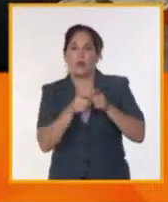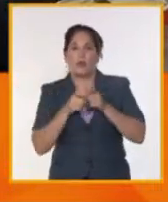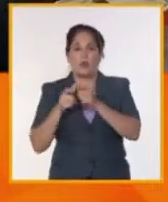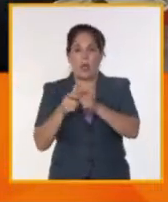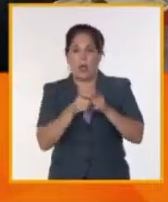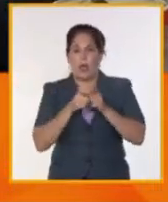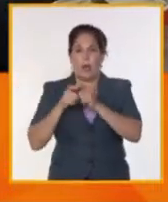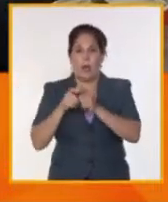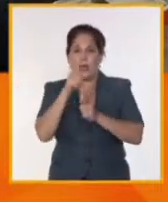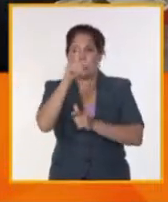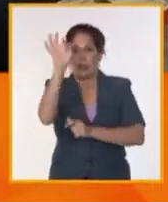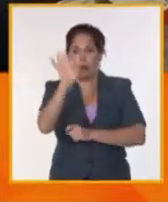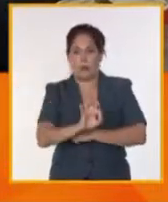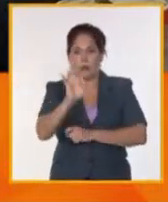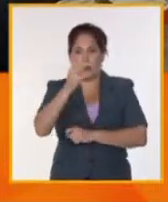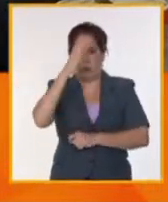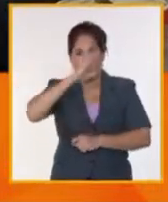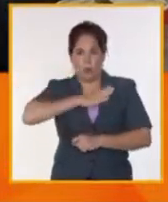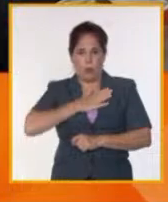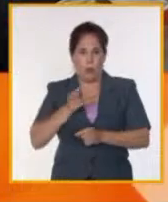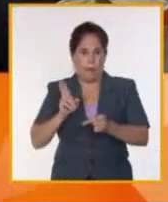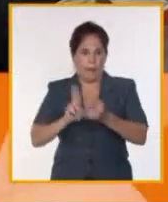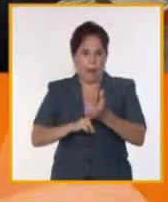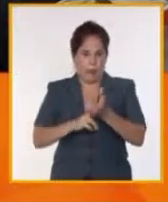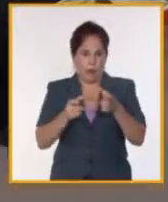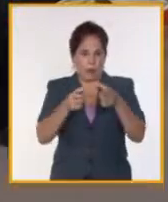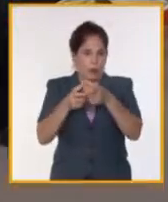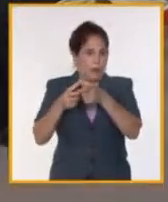capital 100% cubano, donde